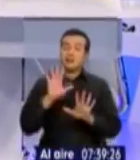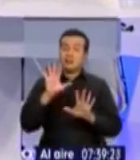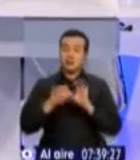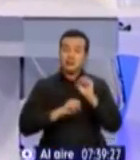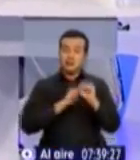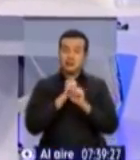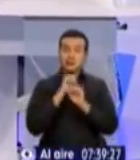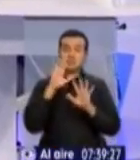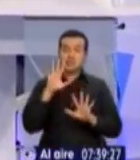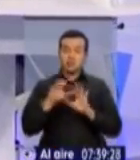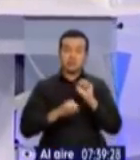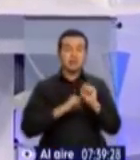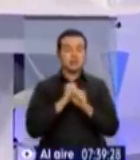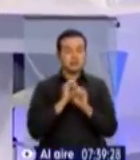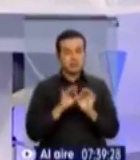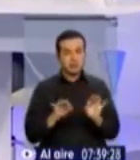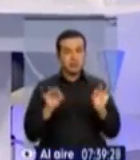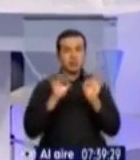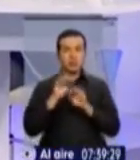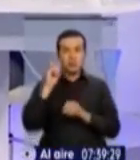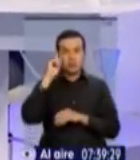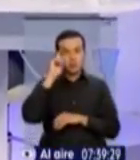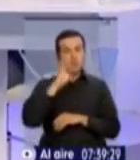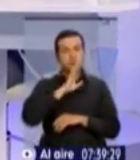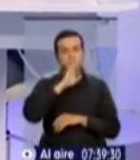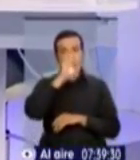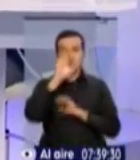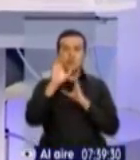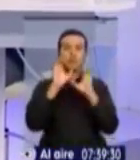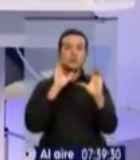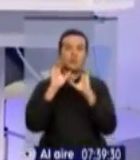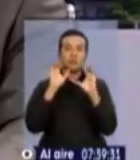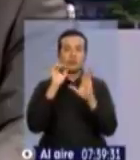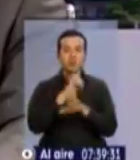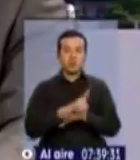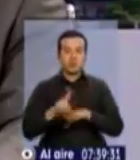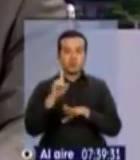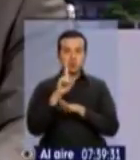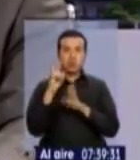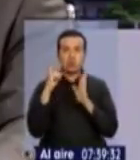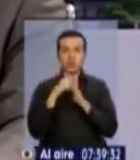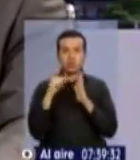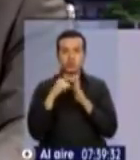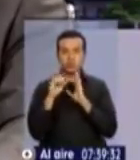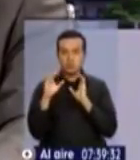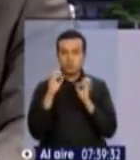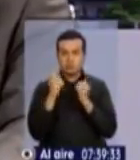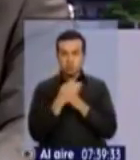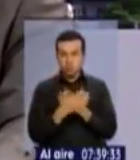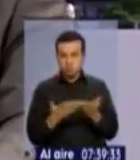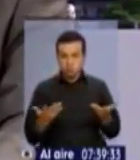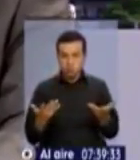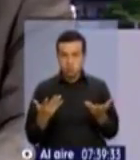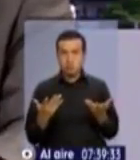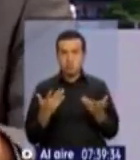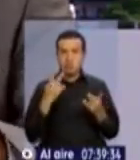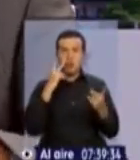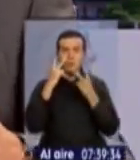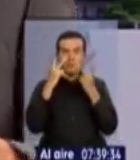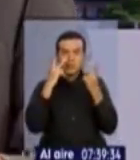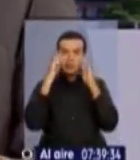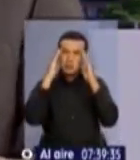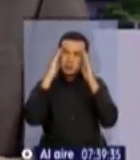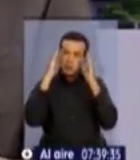importante tener políticas de estado yo conversaba este fin de semana con el director de servicio de rentas internas y haciendo una visión digamos nuestro